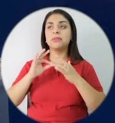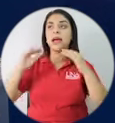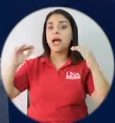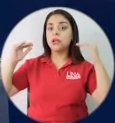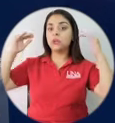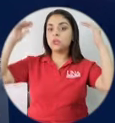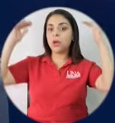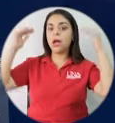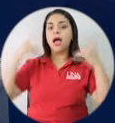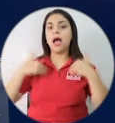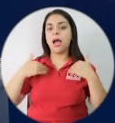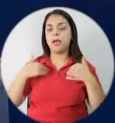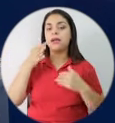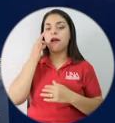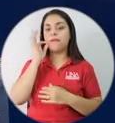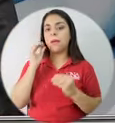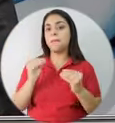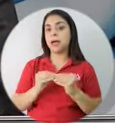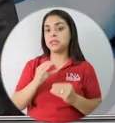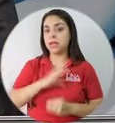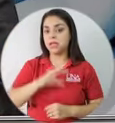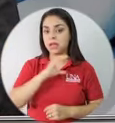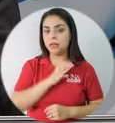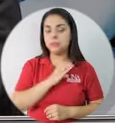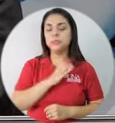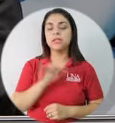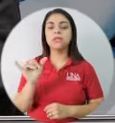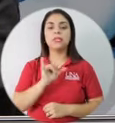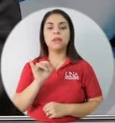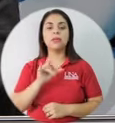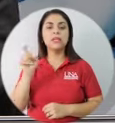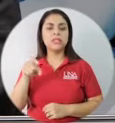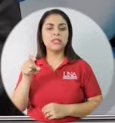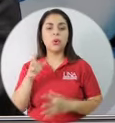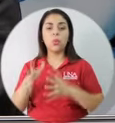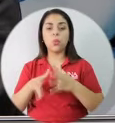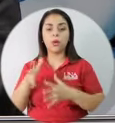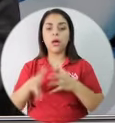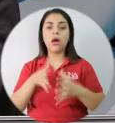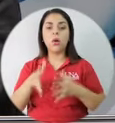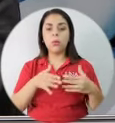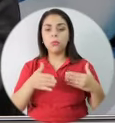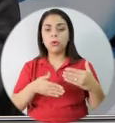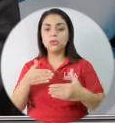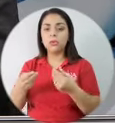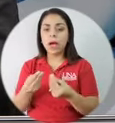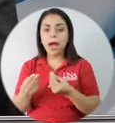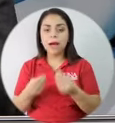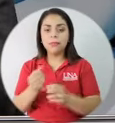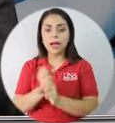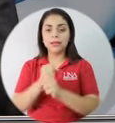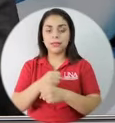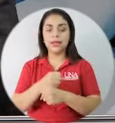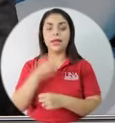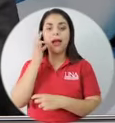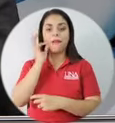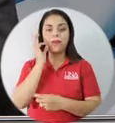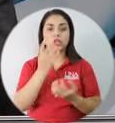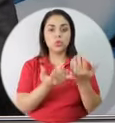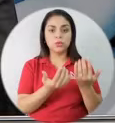mayoritariamente producen un café de mayor calidad y que también requieren ese cuidado a lo largo del proceso de producción del café,